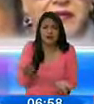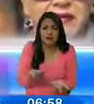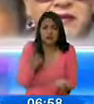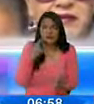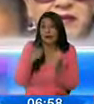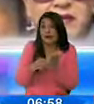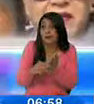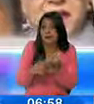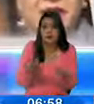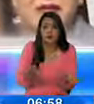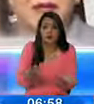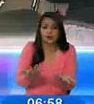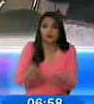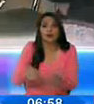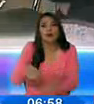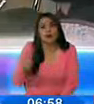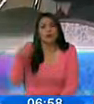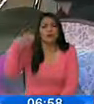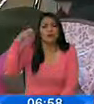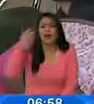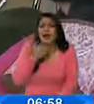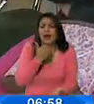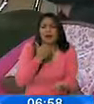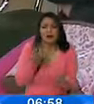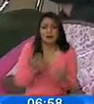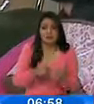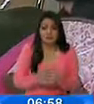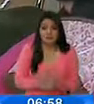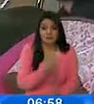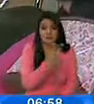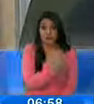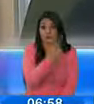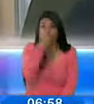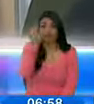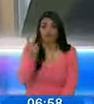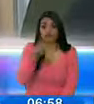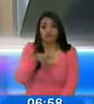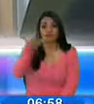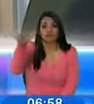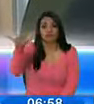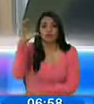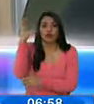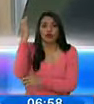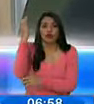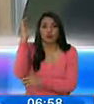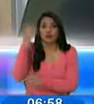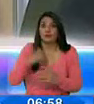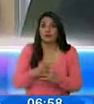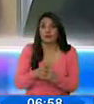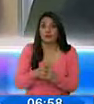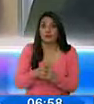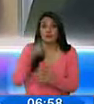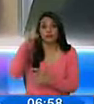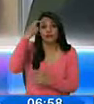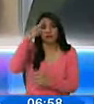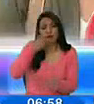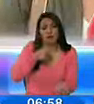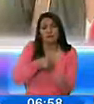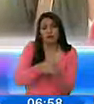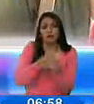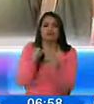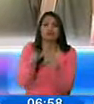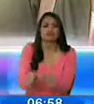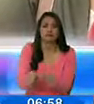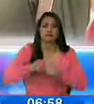si va a haber otro video. Dos hermanas de la pareja viajaron a Colombia a inicios de este mes. El gobierno nacional las apoyó durante su estadía en